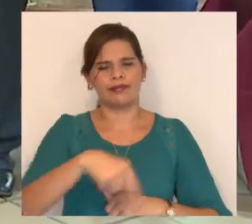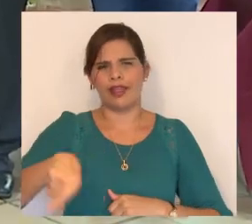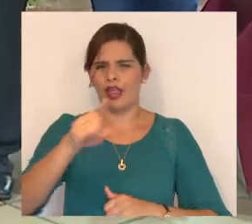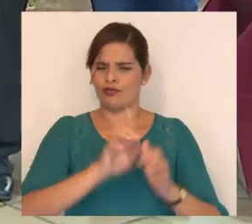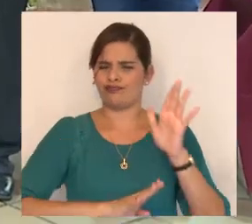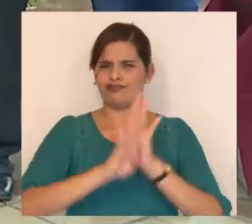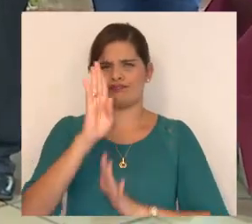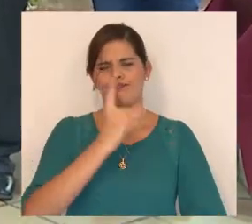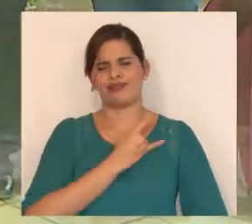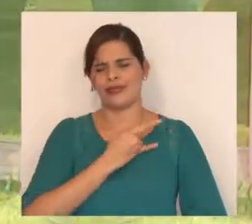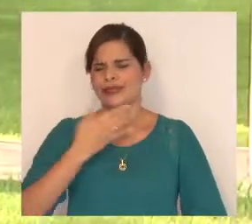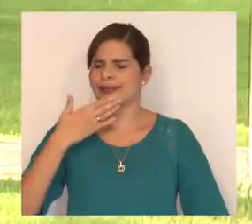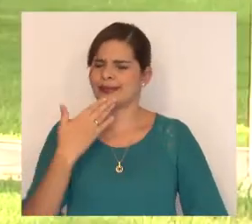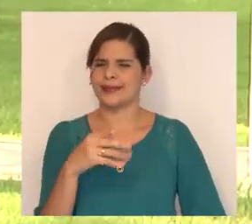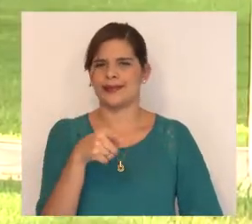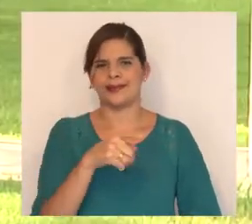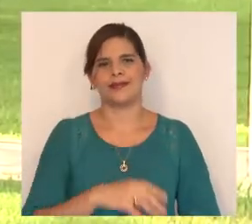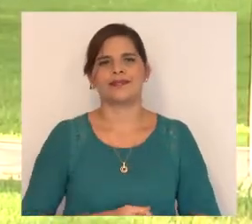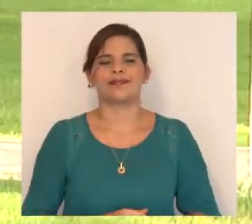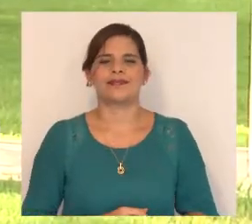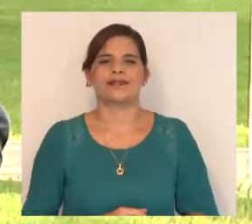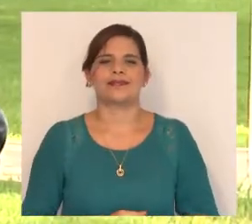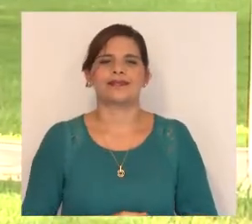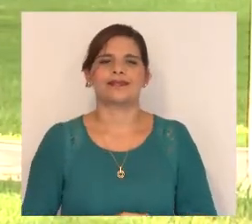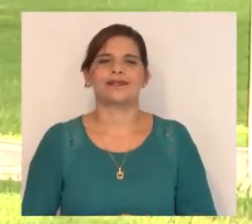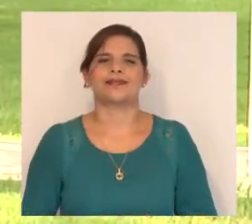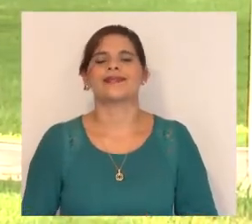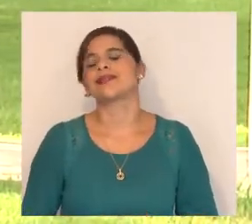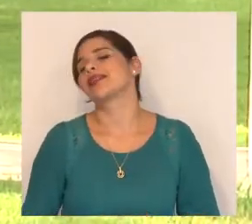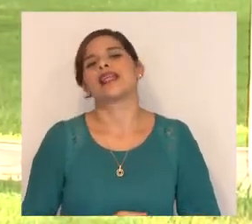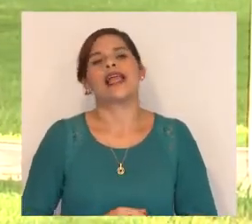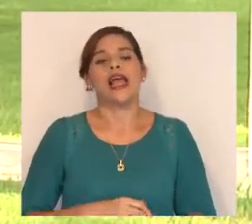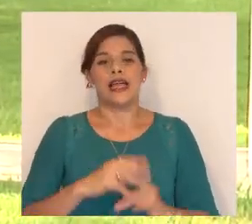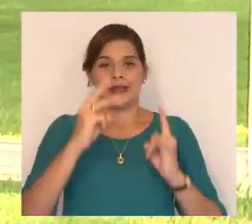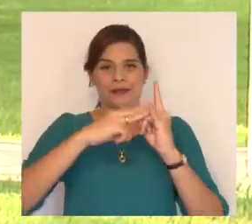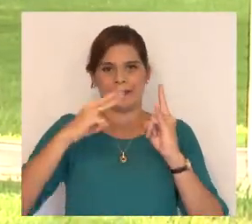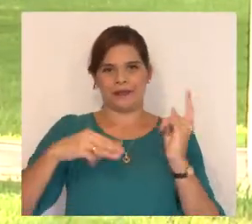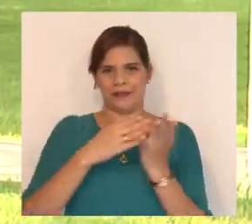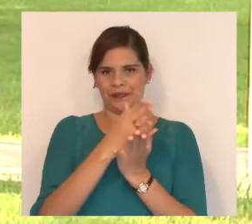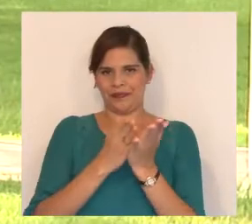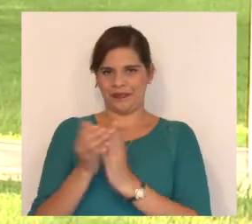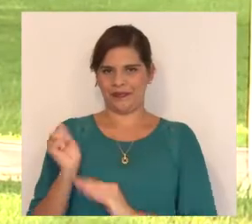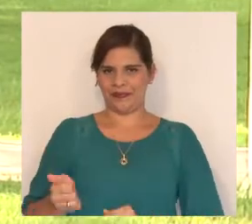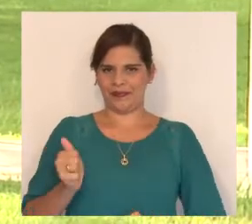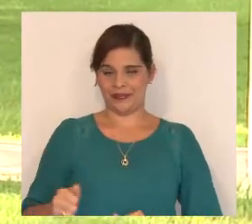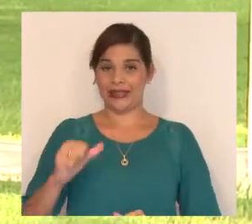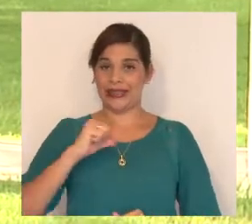una mejor universidad. El programa de Derecho de la Universidad del Magdalena presentó al público el libro